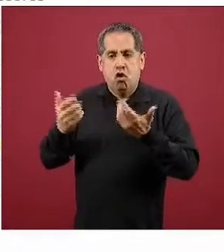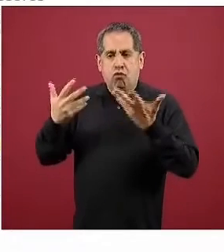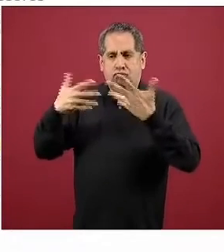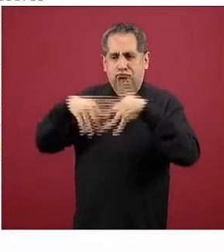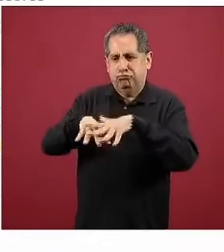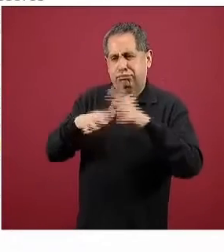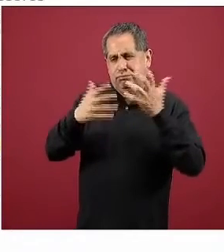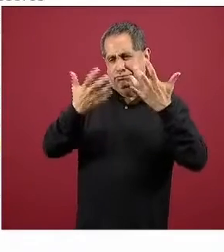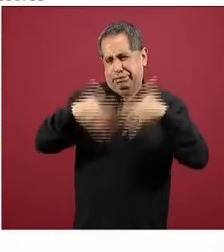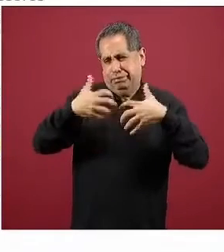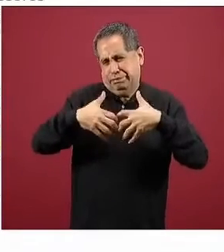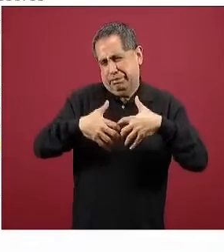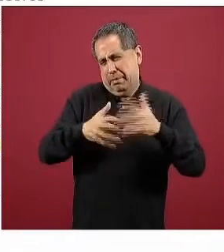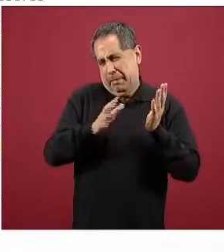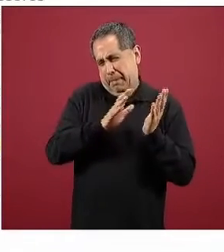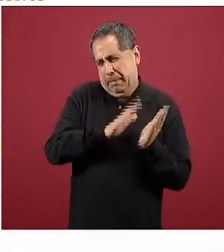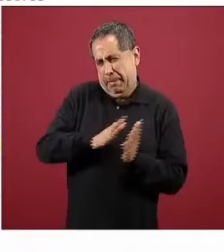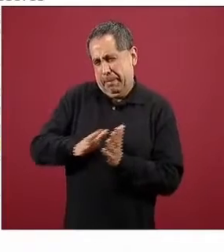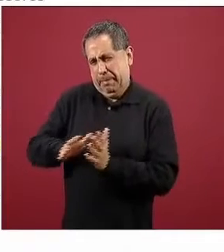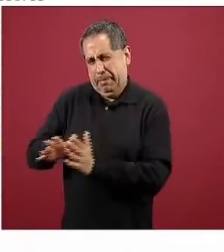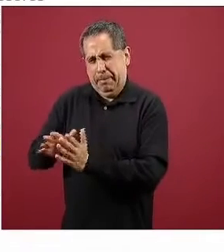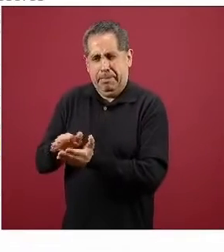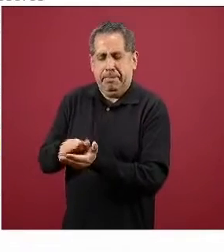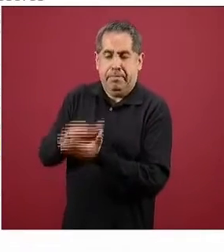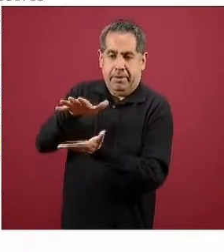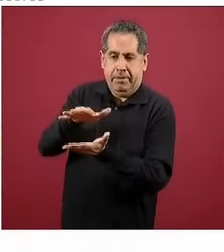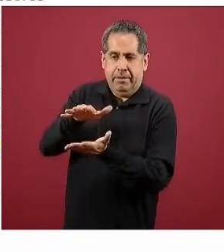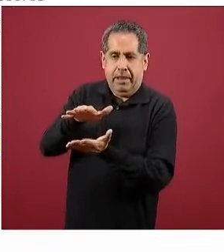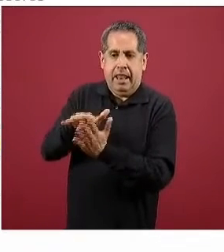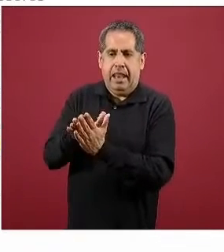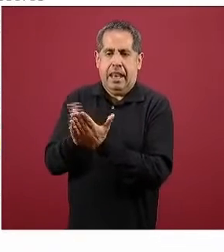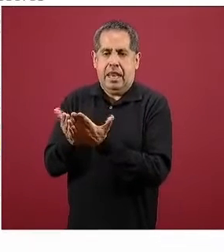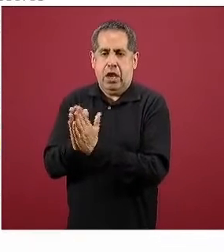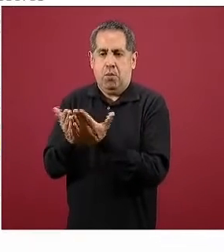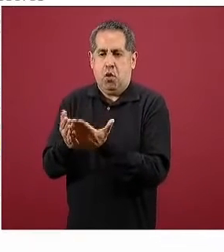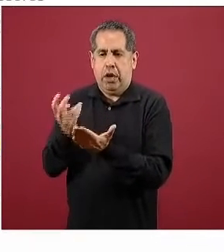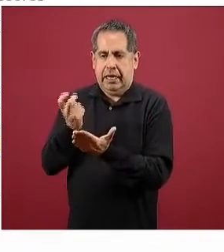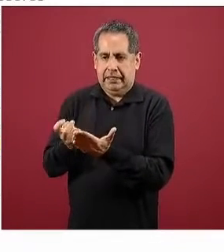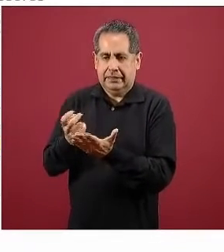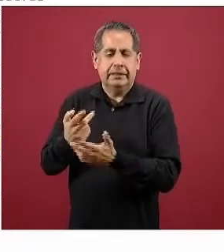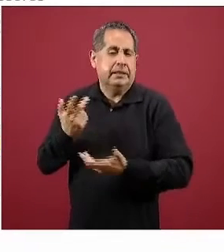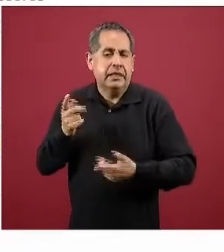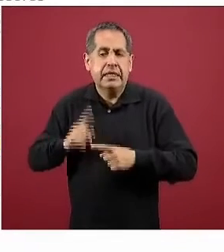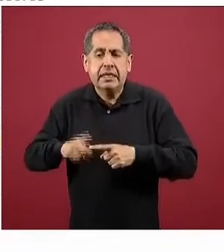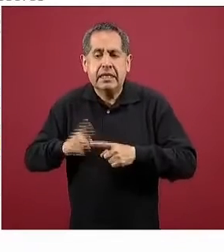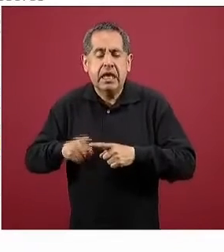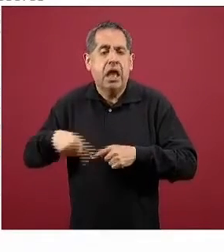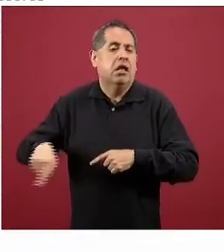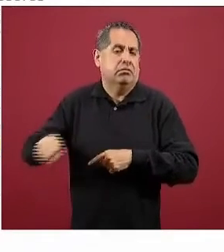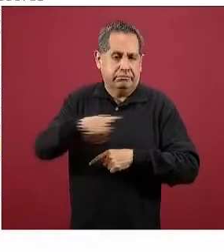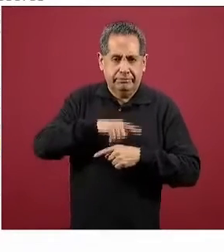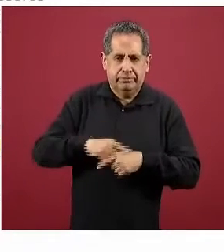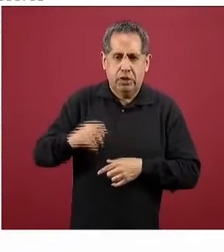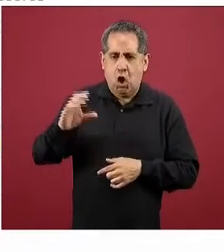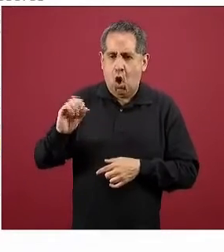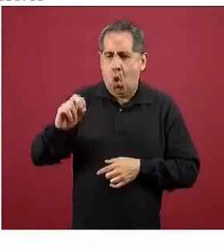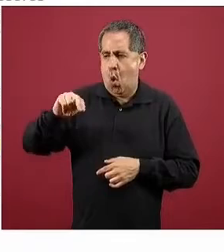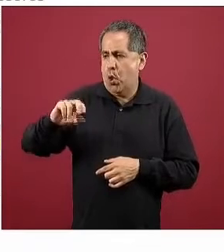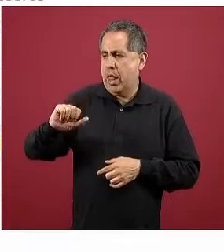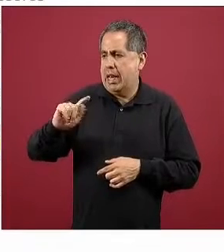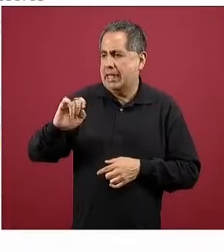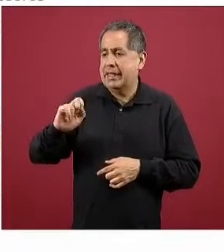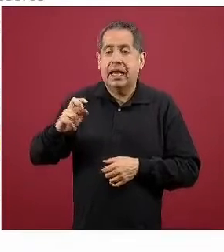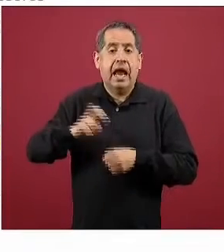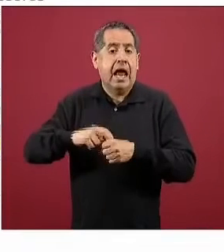las ideas y los diseños y aparecen los libros. Aquí tenemos la participación de los talleres de la Comisión de Libro de Texto